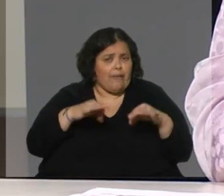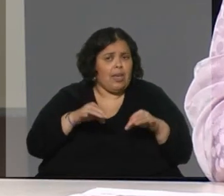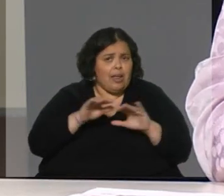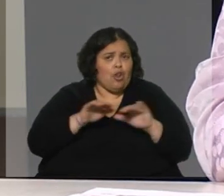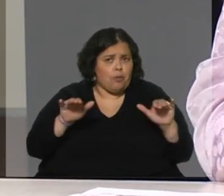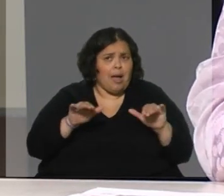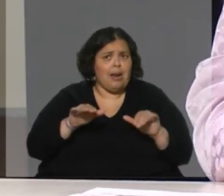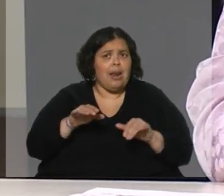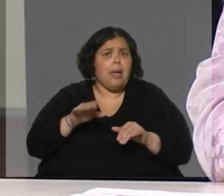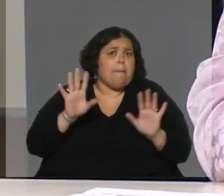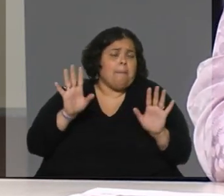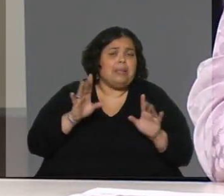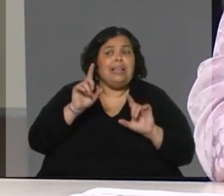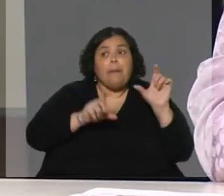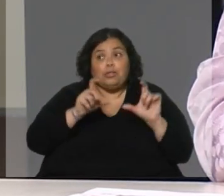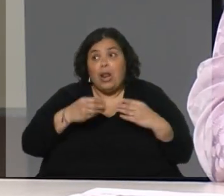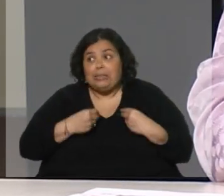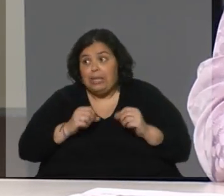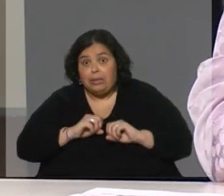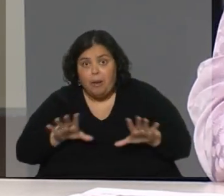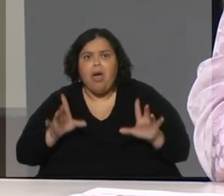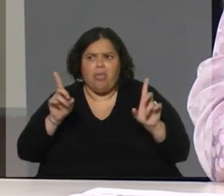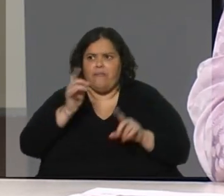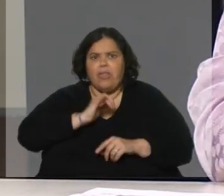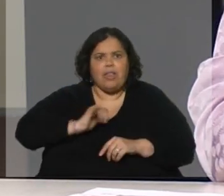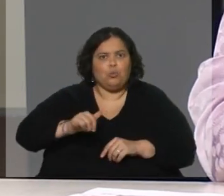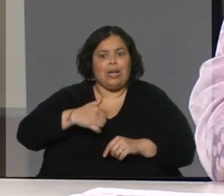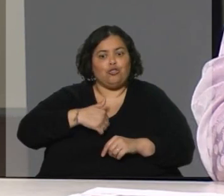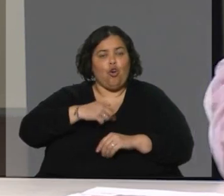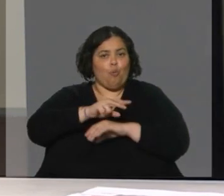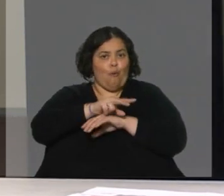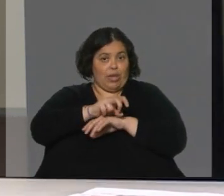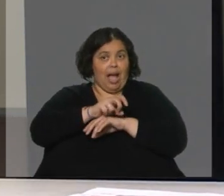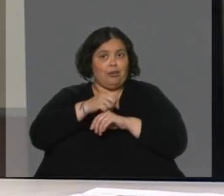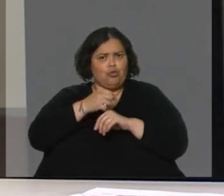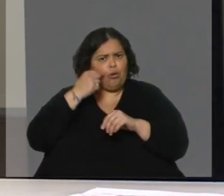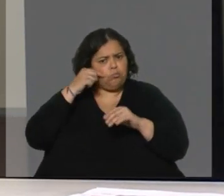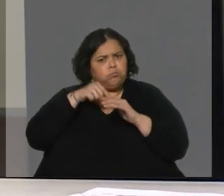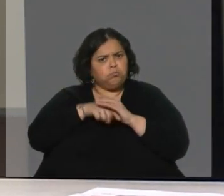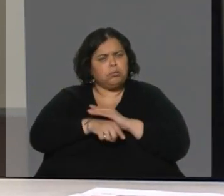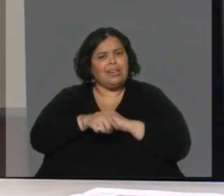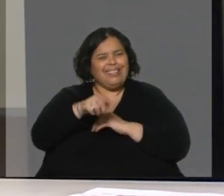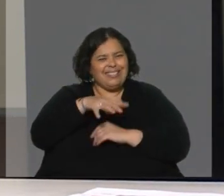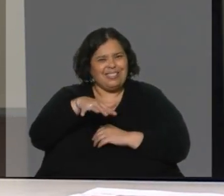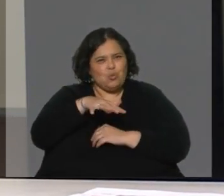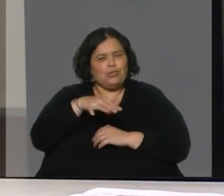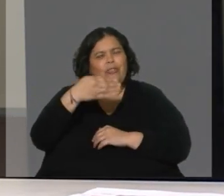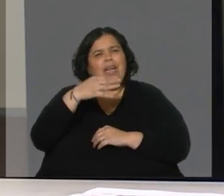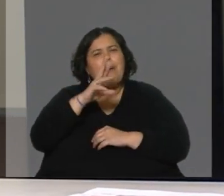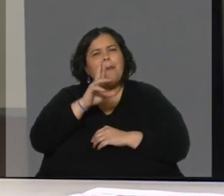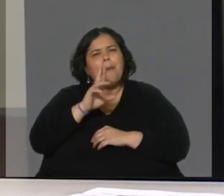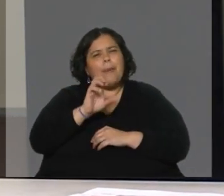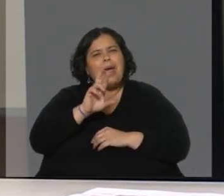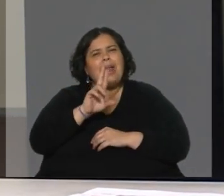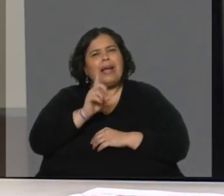a mí me parece que se siente afectado tiene que presentar la denuncia y nosotros como Fiscales yo lo seguía muy a fondo el caso de Me parece que si lo de Vergara y